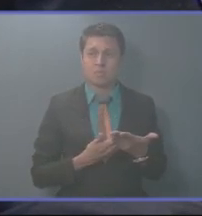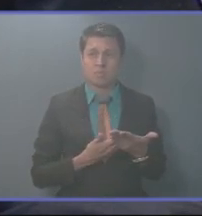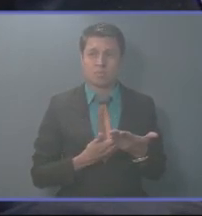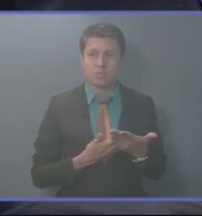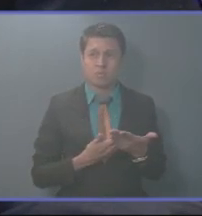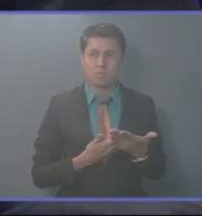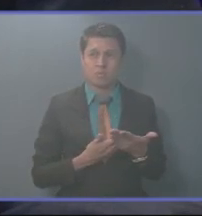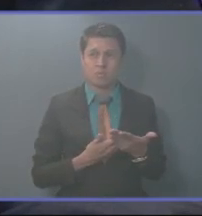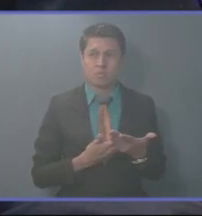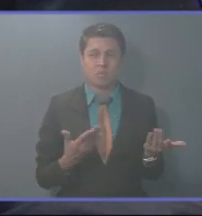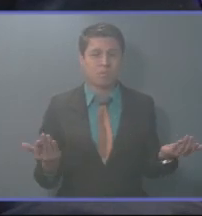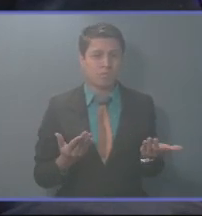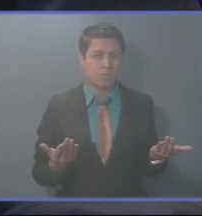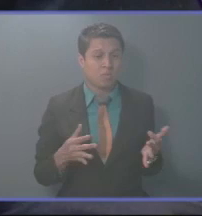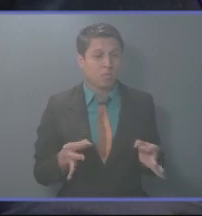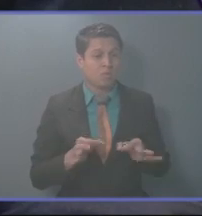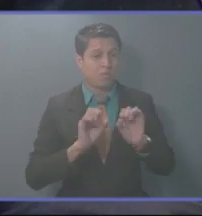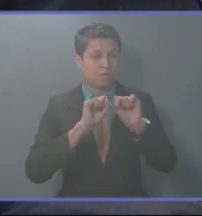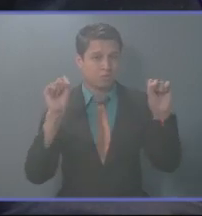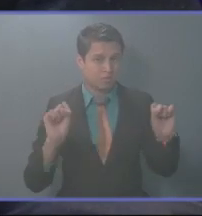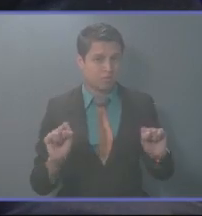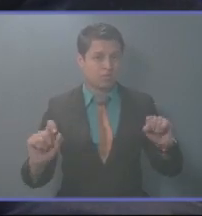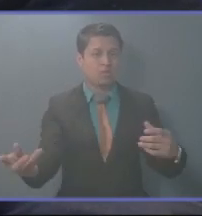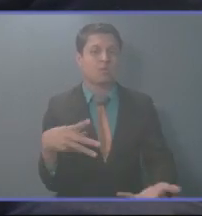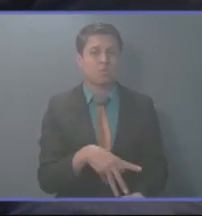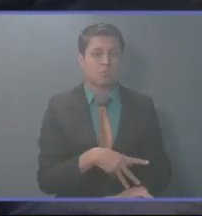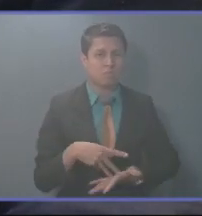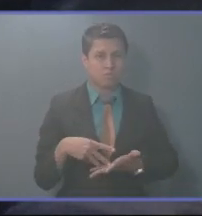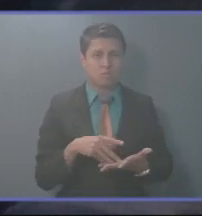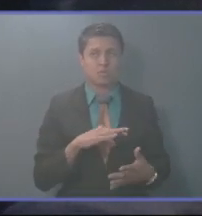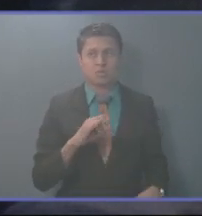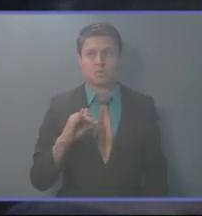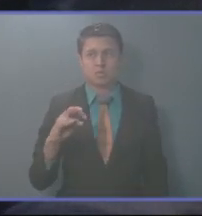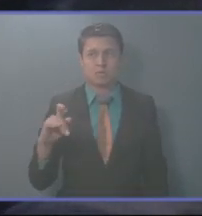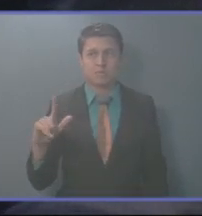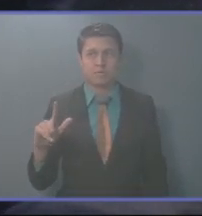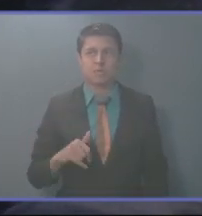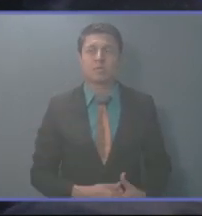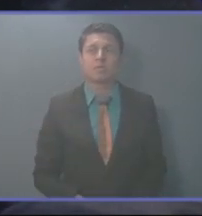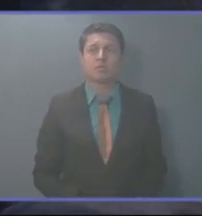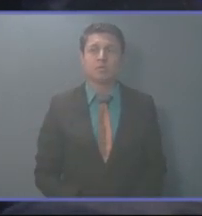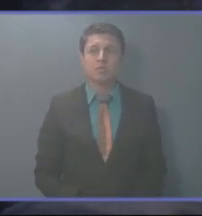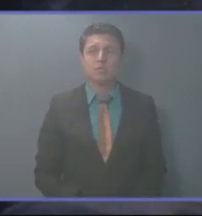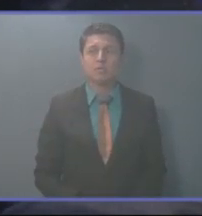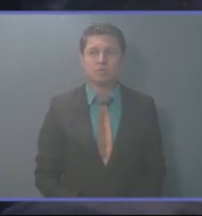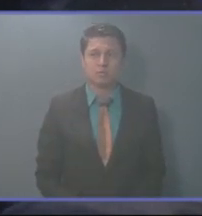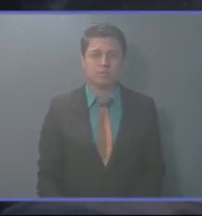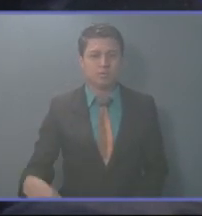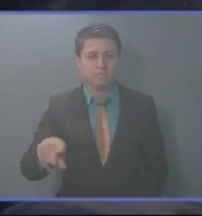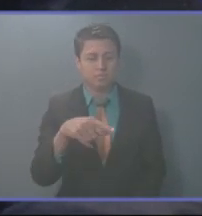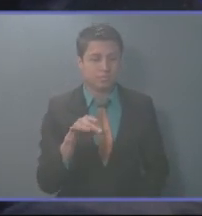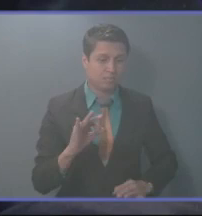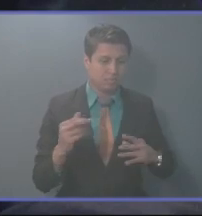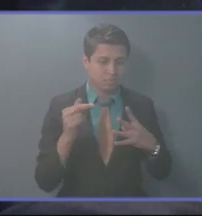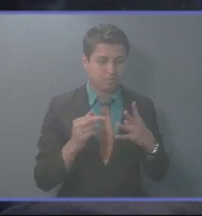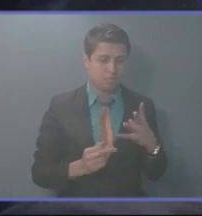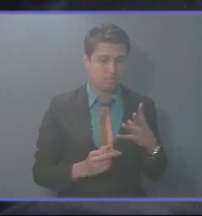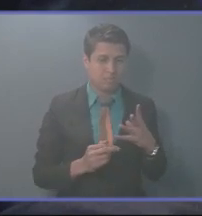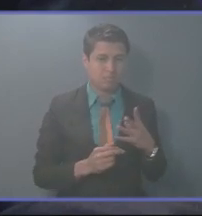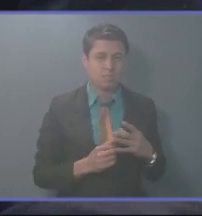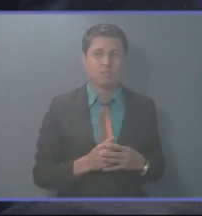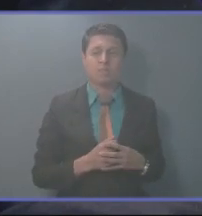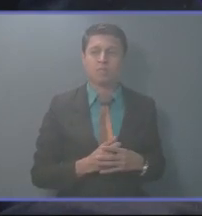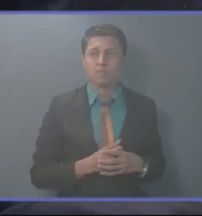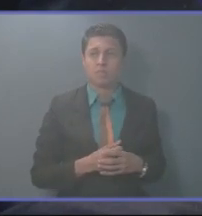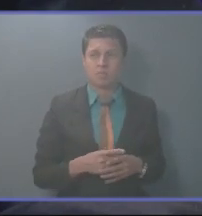ataque generalizado o sistemático contra la población civil. Crímenes de guerra: una infracción grave a las normas y costumbres del derecho